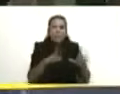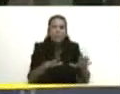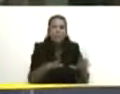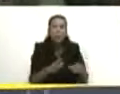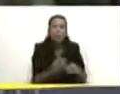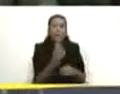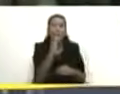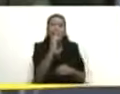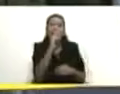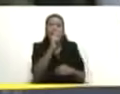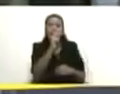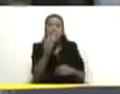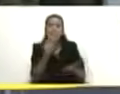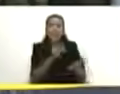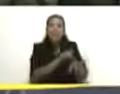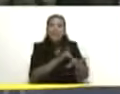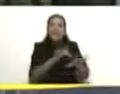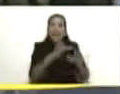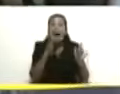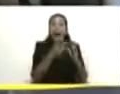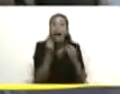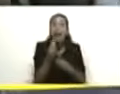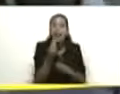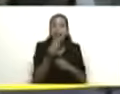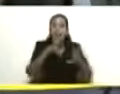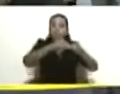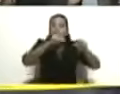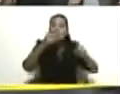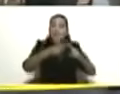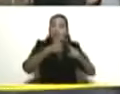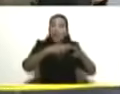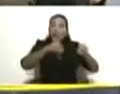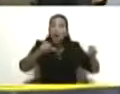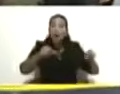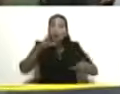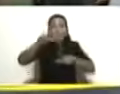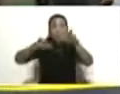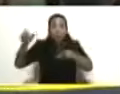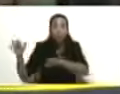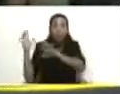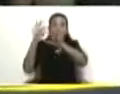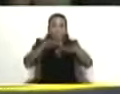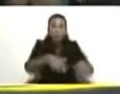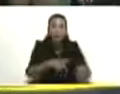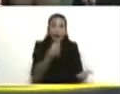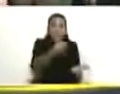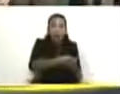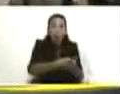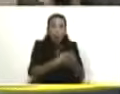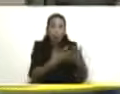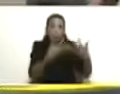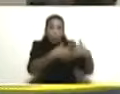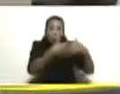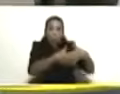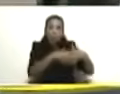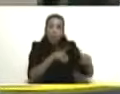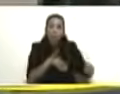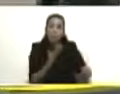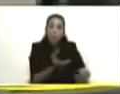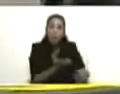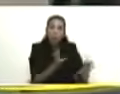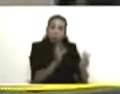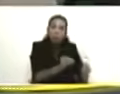INTI para determinar la calidad de nuestro suelo y que los inversionistas que vienen al país puedan de alguna manera